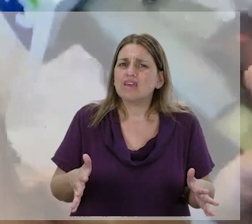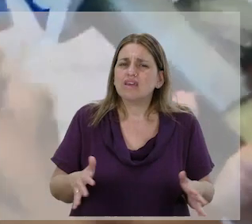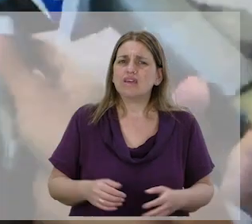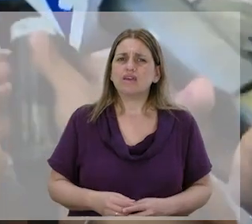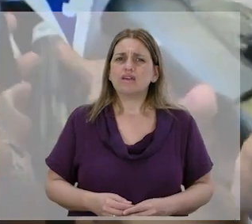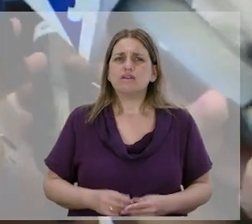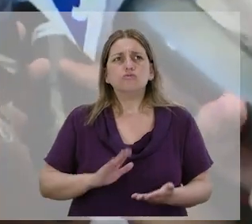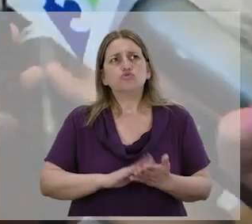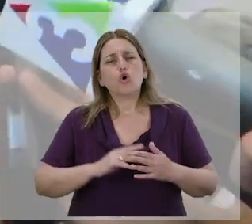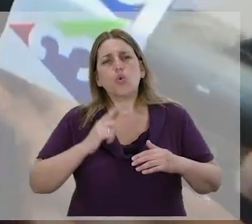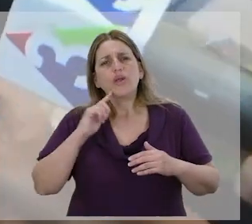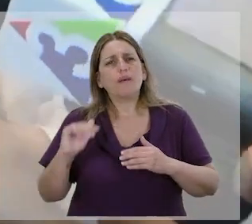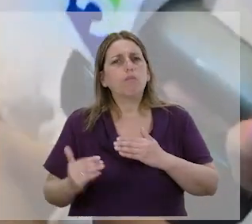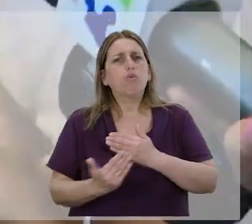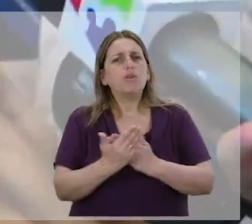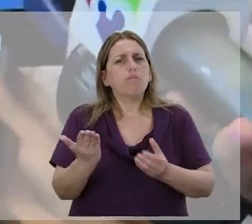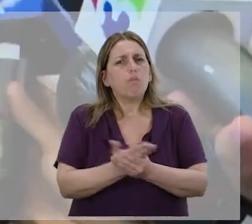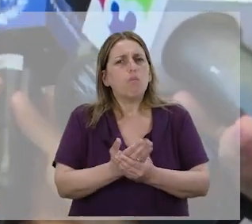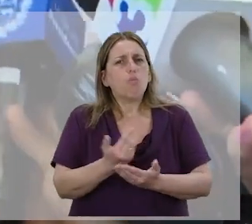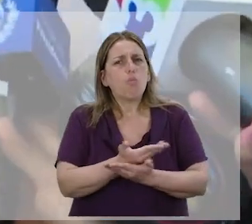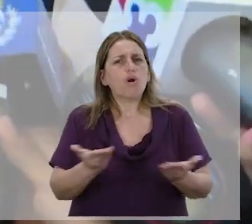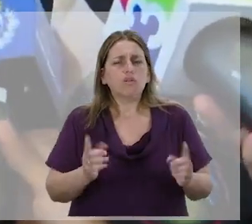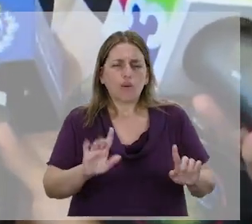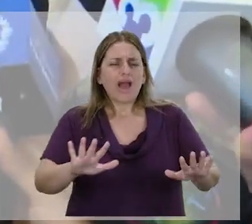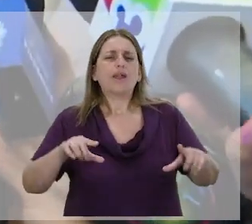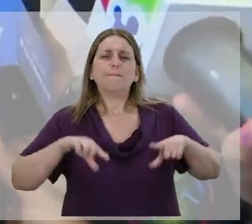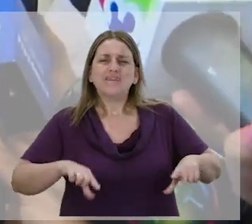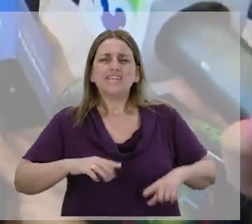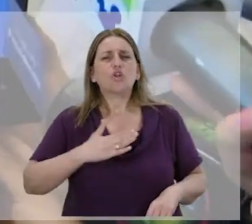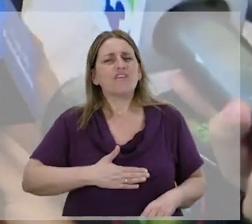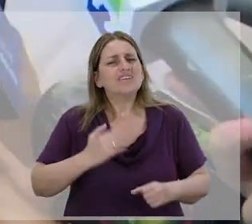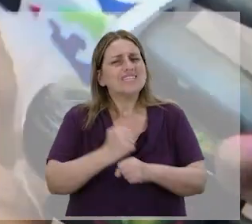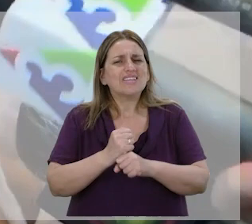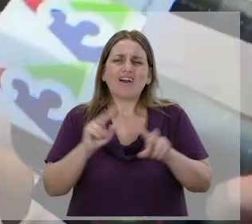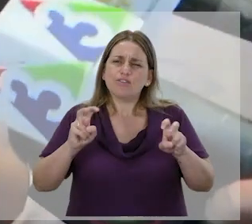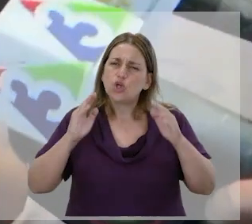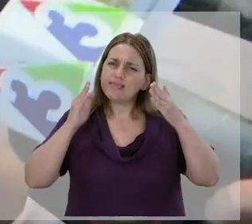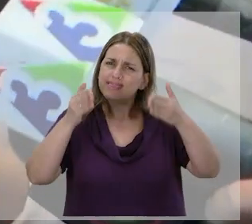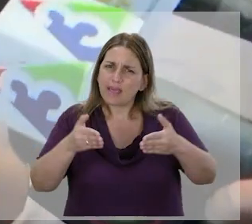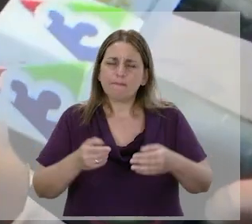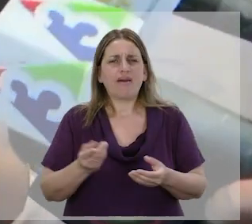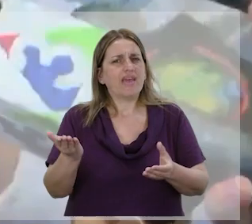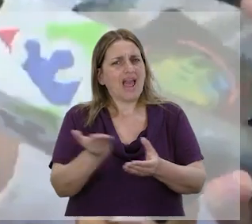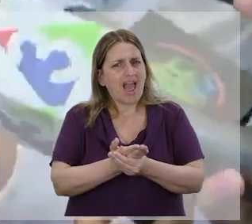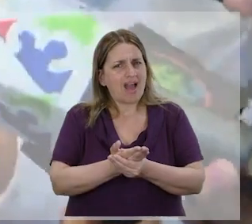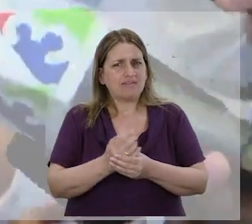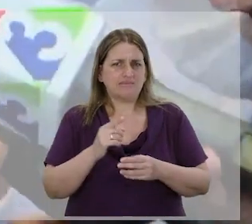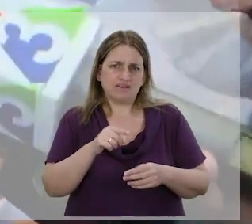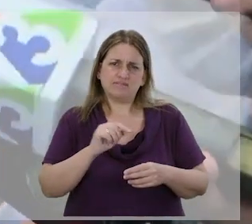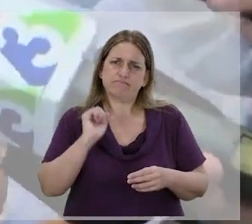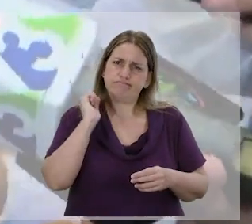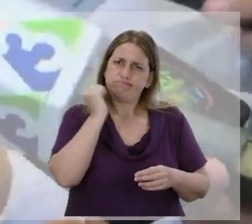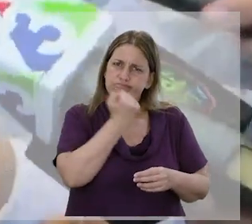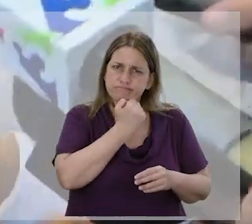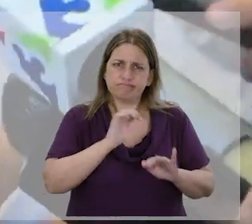¿Piensa tomar alguna medida al respecto? ¿De qué? Sobre la publicación de estas actas del conocimiento. El ministro de Defensa está trabajando en ese tema.